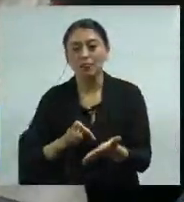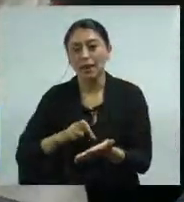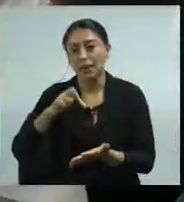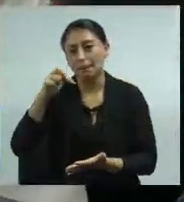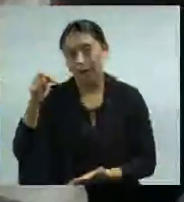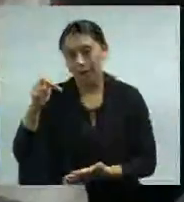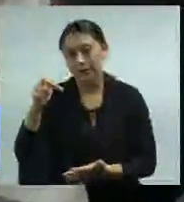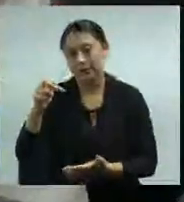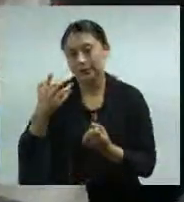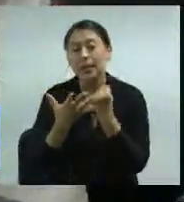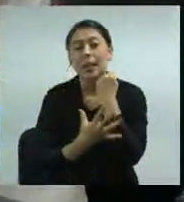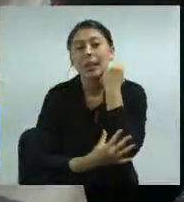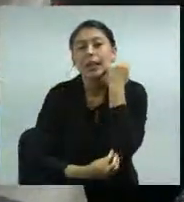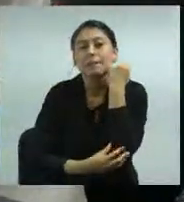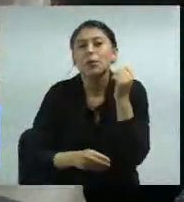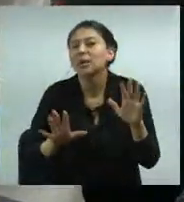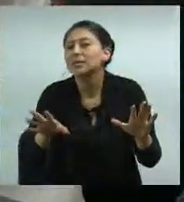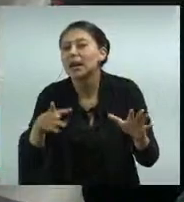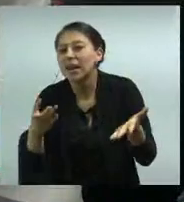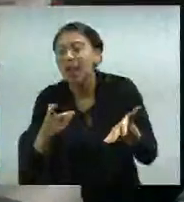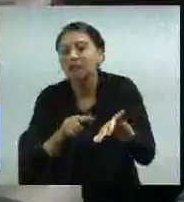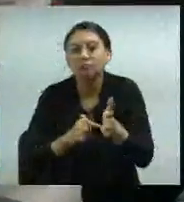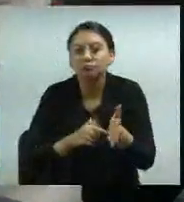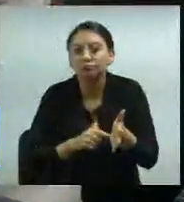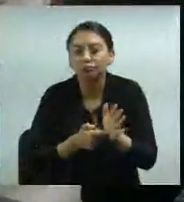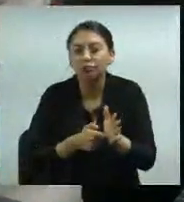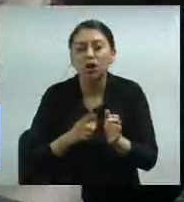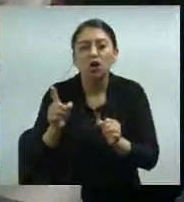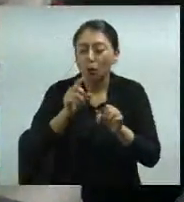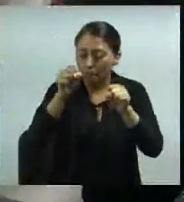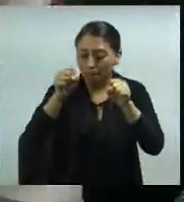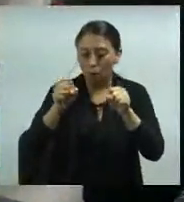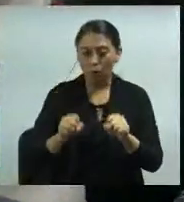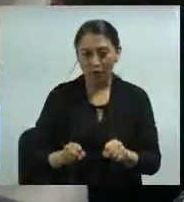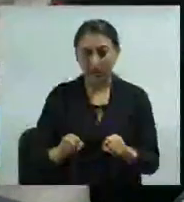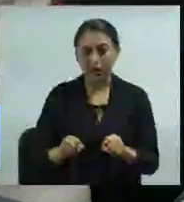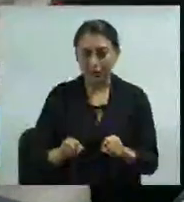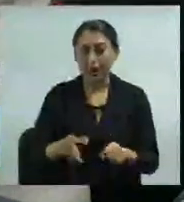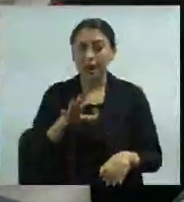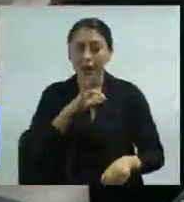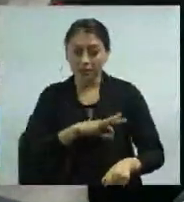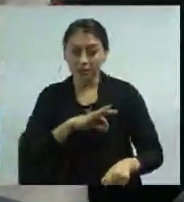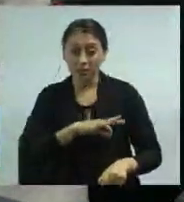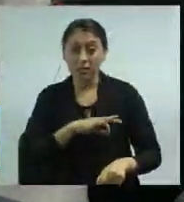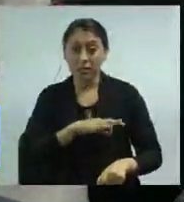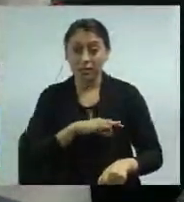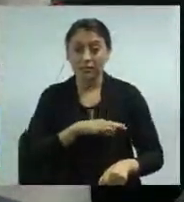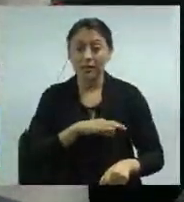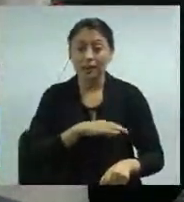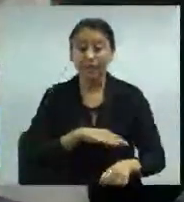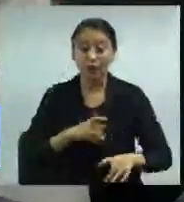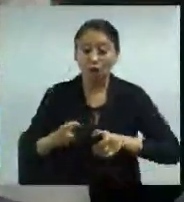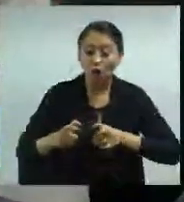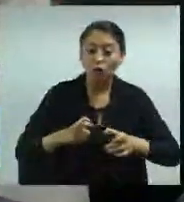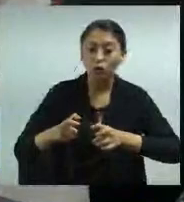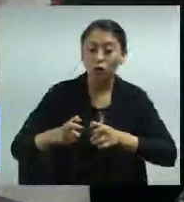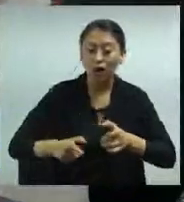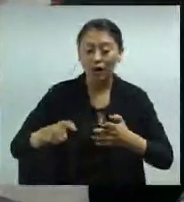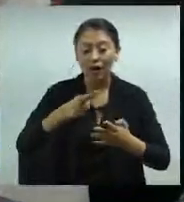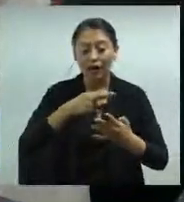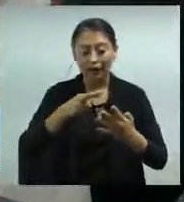no es ni más ni menos que la incapacidad que tiene una sociedad de manejar adecuadamente los